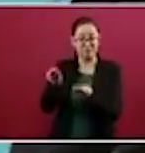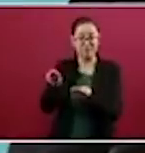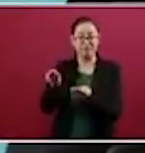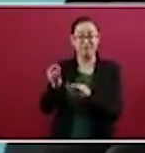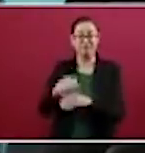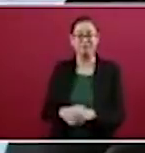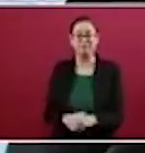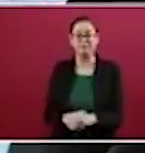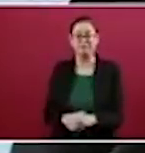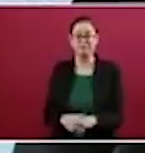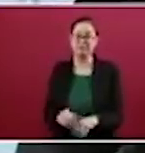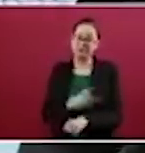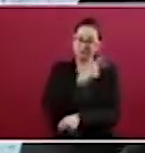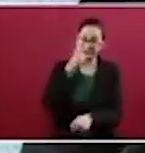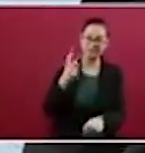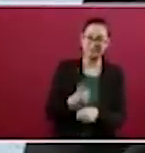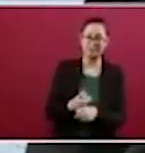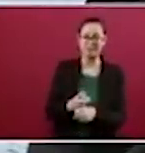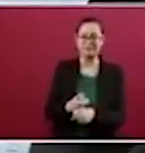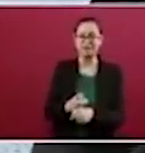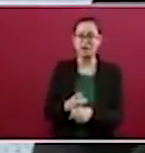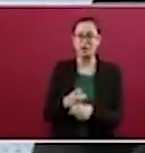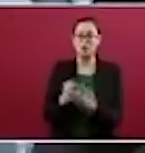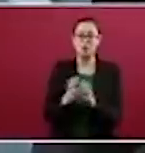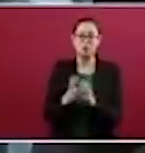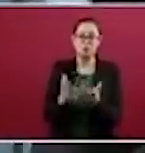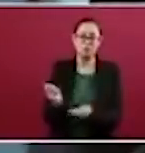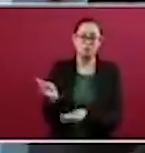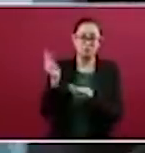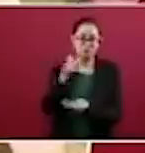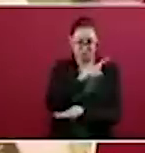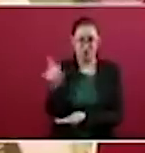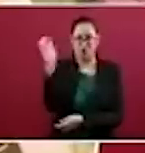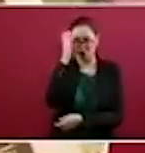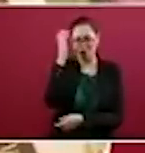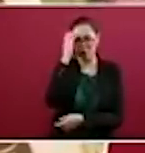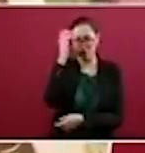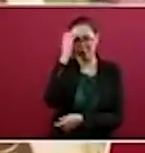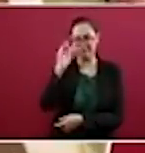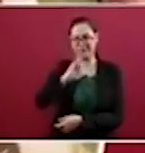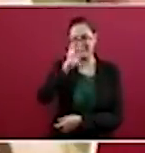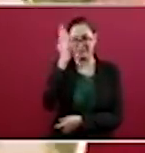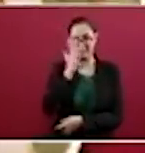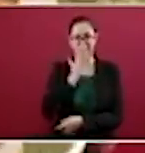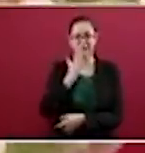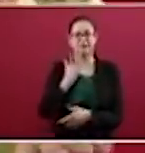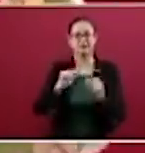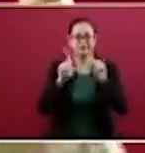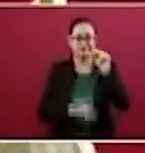sea el libro más popular de todos los que se han impreso, con la imagen de la patria.